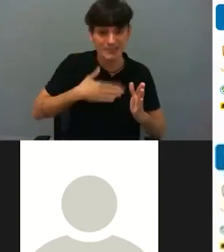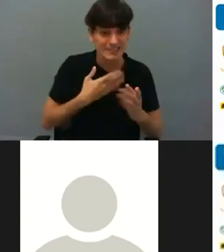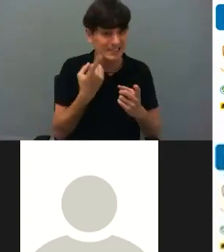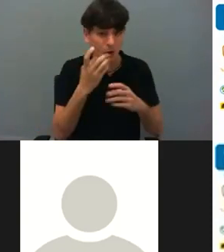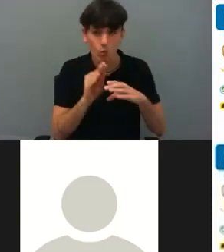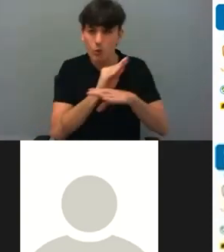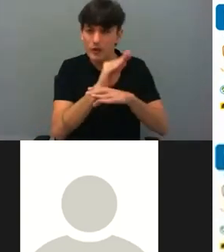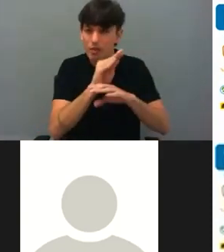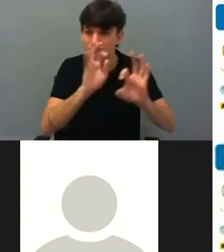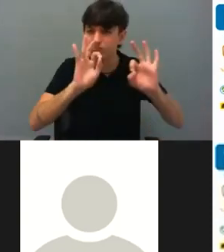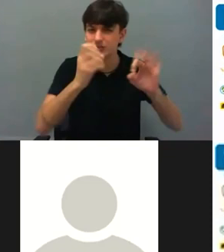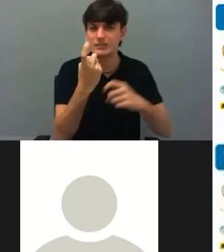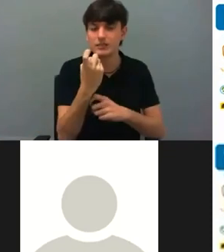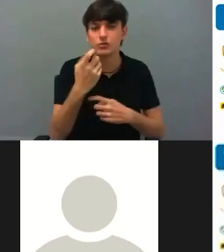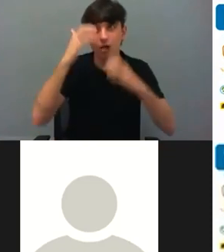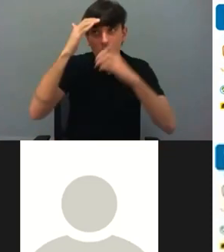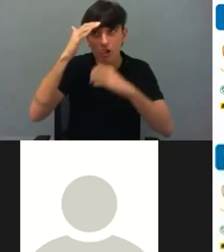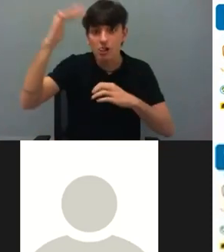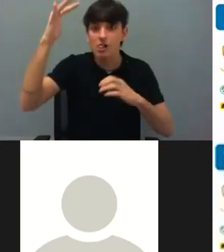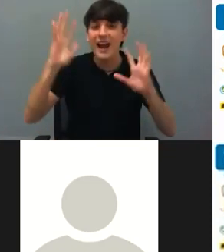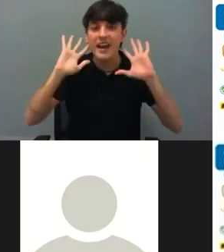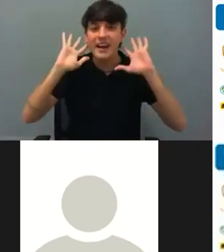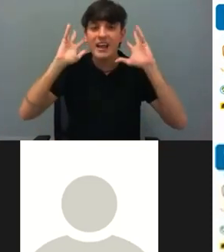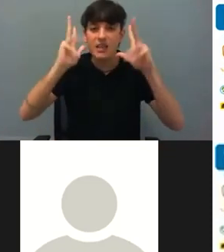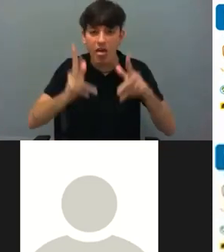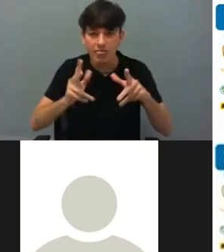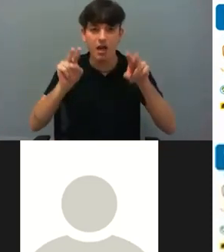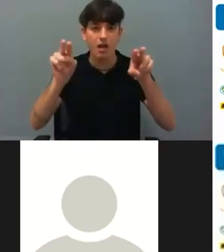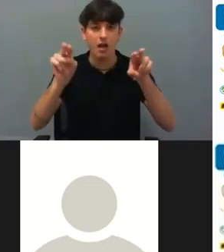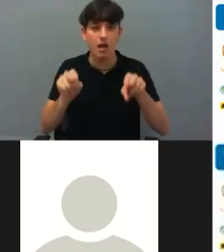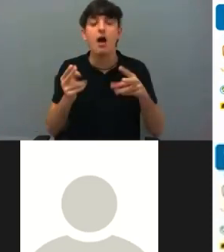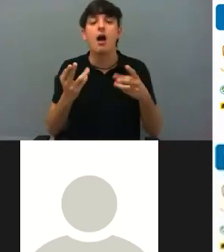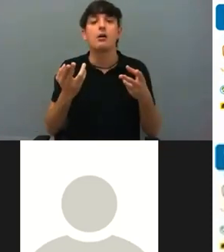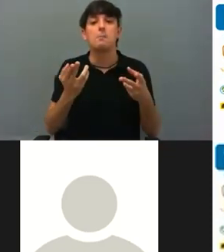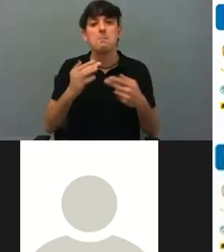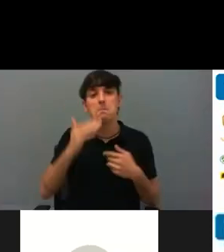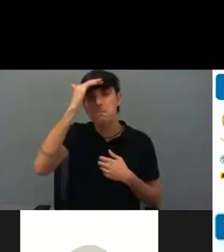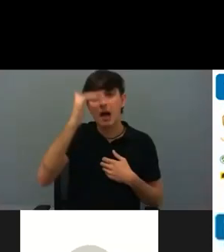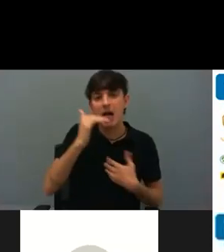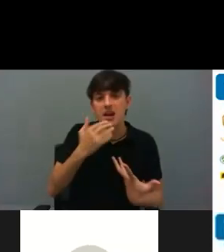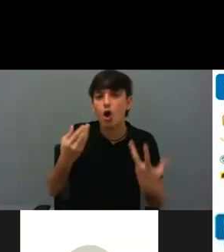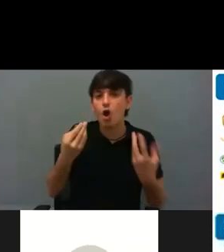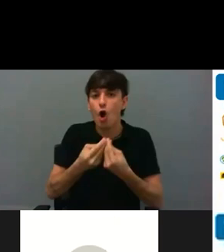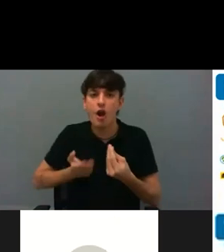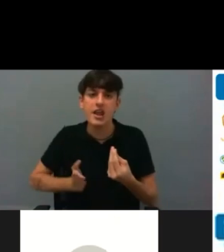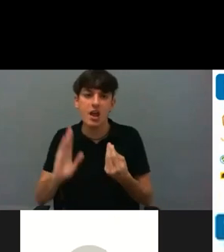una residencia en la que podamos estar los padres con los hijos y nos acompañemos hasta el final.